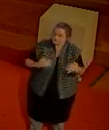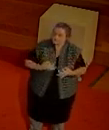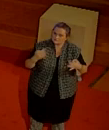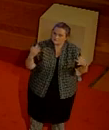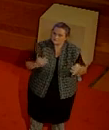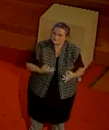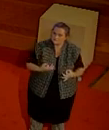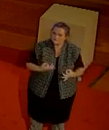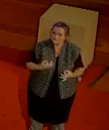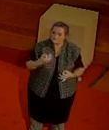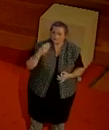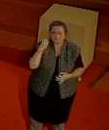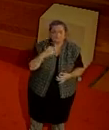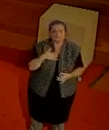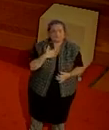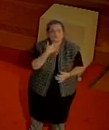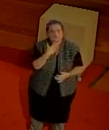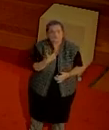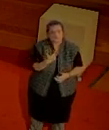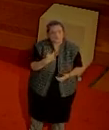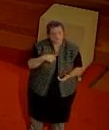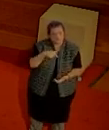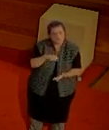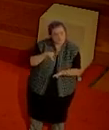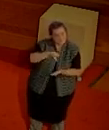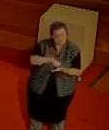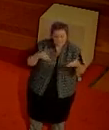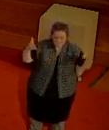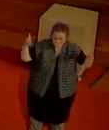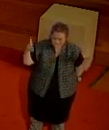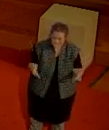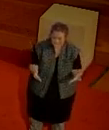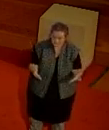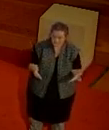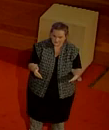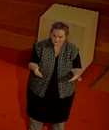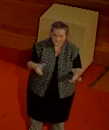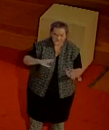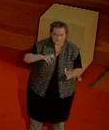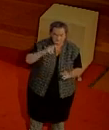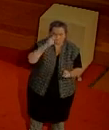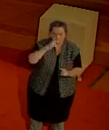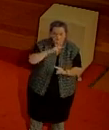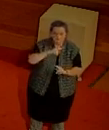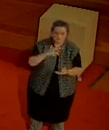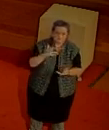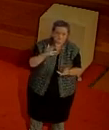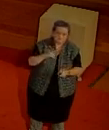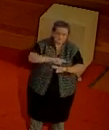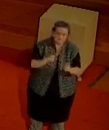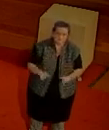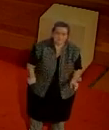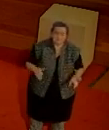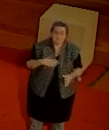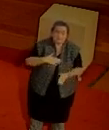que podemos calificar claramente como el centro de gravedad de toda la agenda internacional quiero decir que desde mi punto de vista al